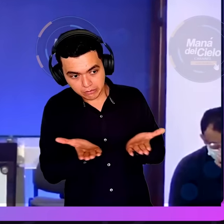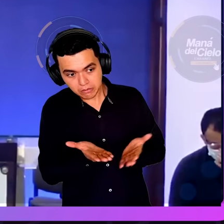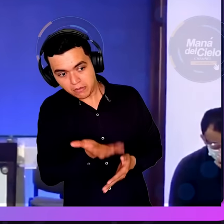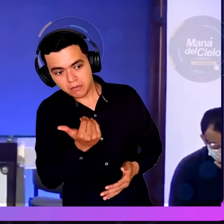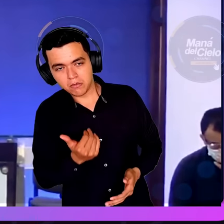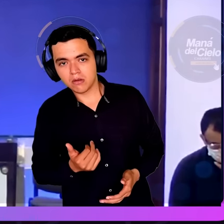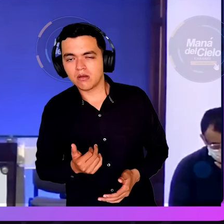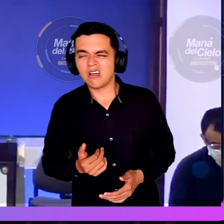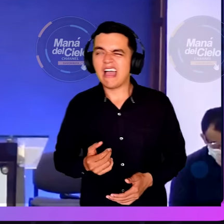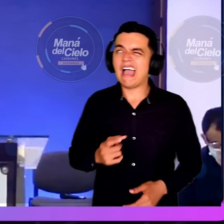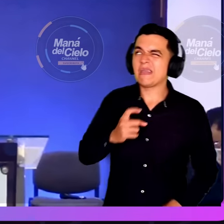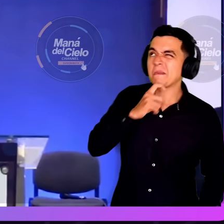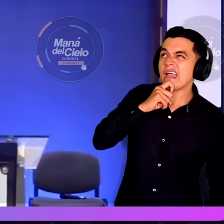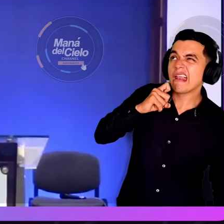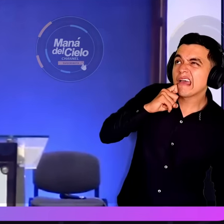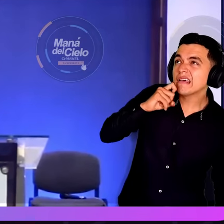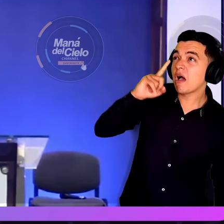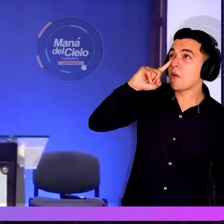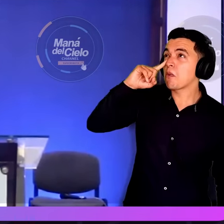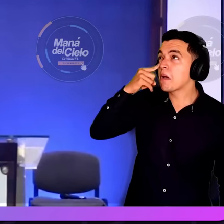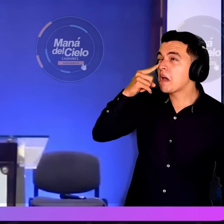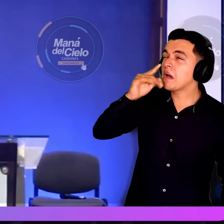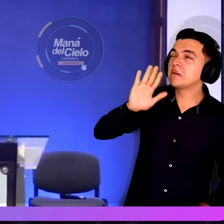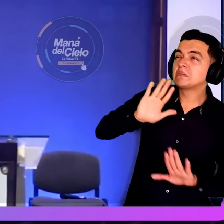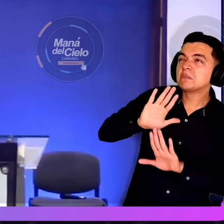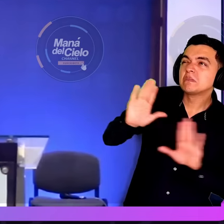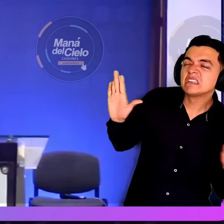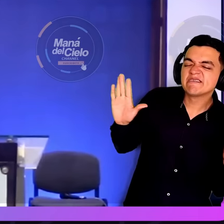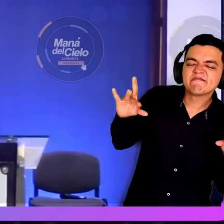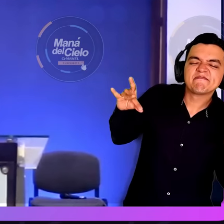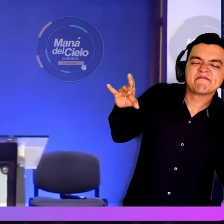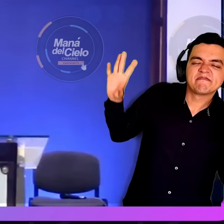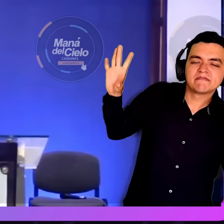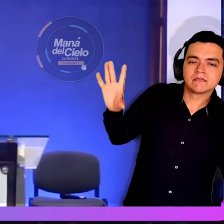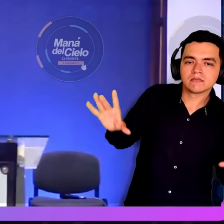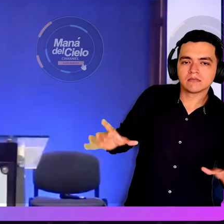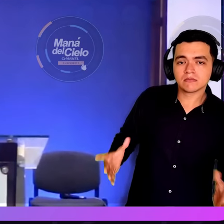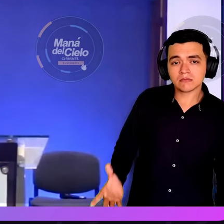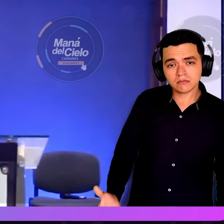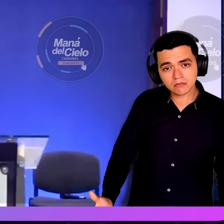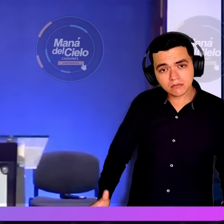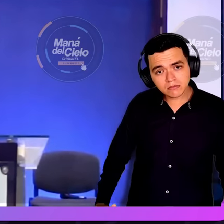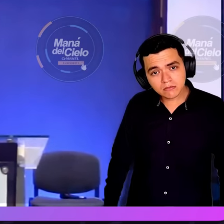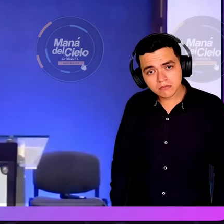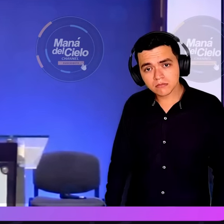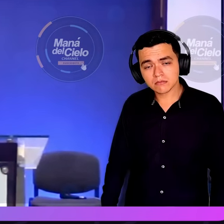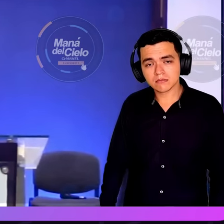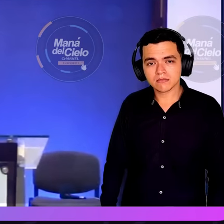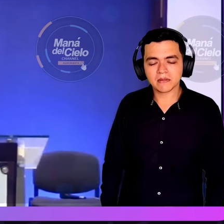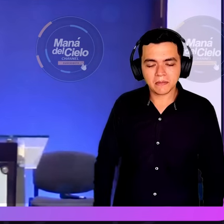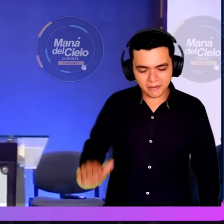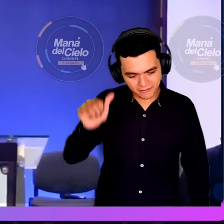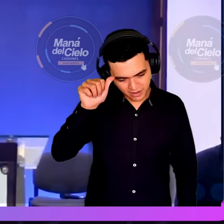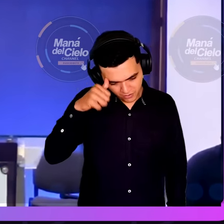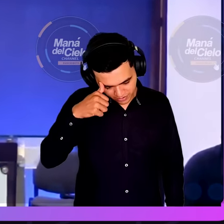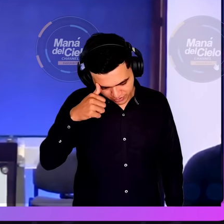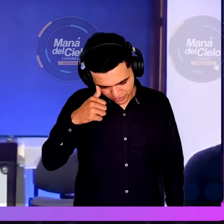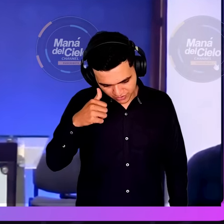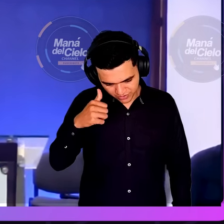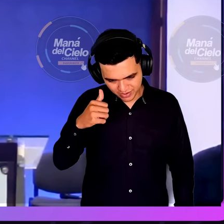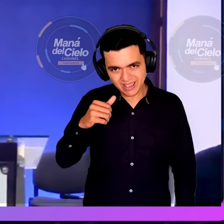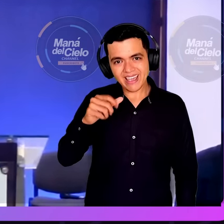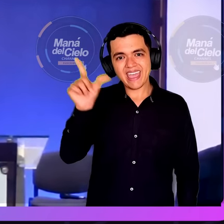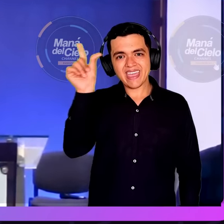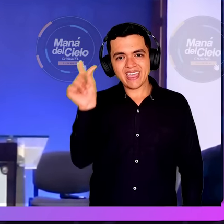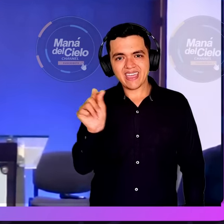usted y atienda esas hojitas. No, simplemente sé mi compañía. Esta mañana el Rey de Reyes, Señor de señores, antes de cualquier